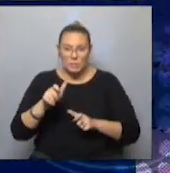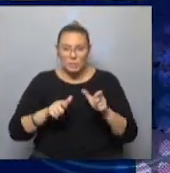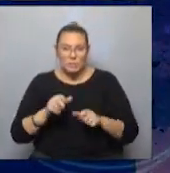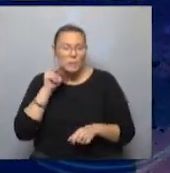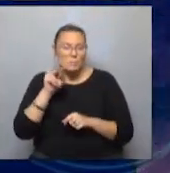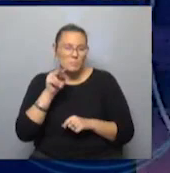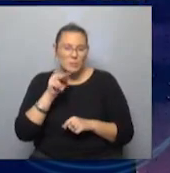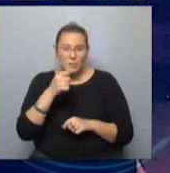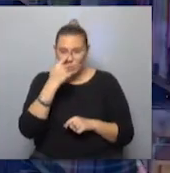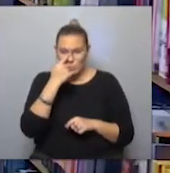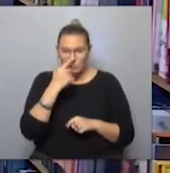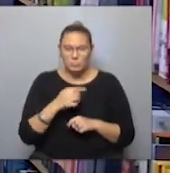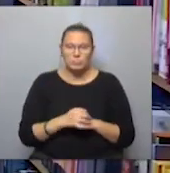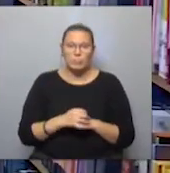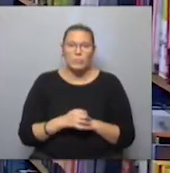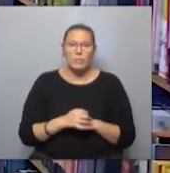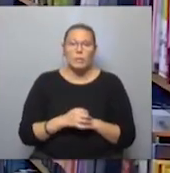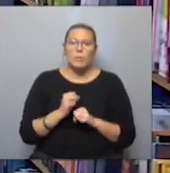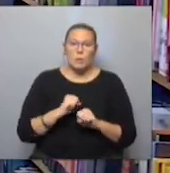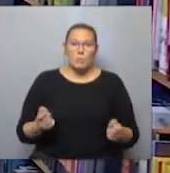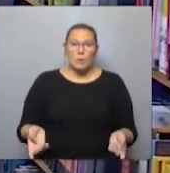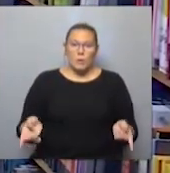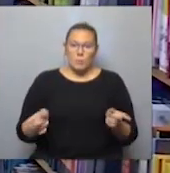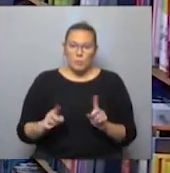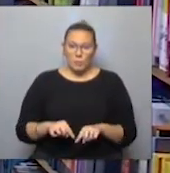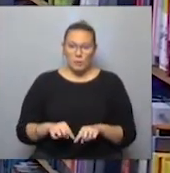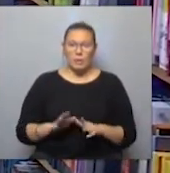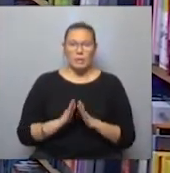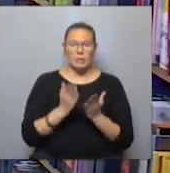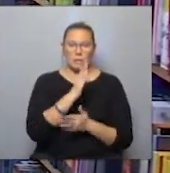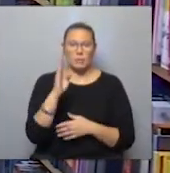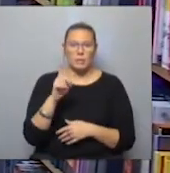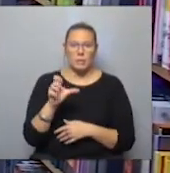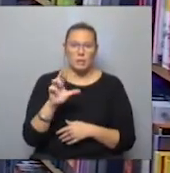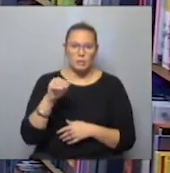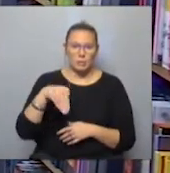mirando. Muy bien. Y bueno, podemos volver desde Librería Germina.